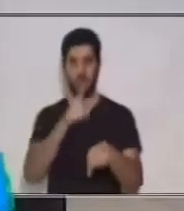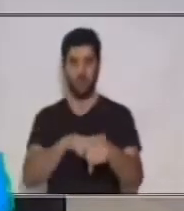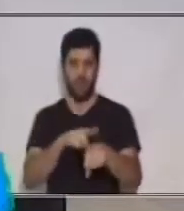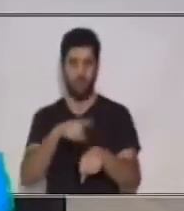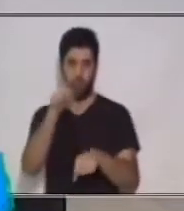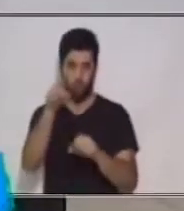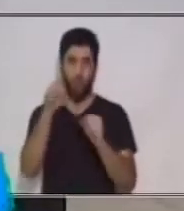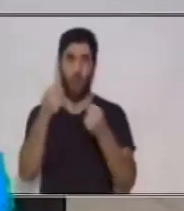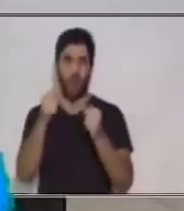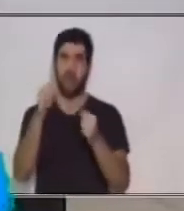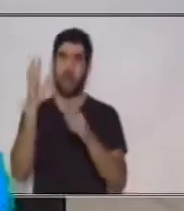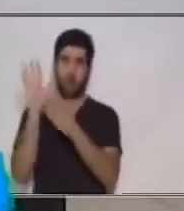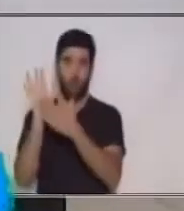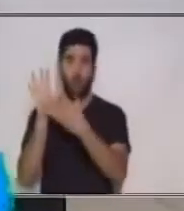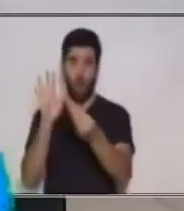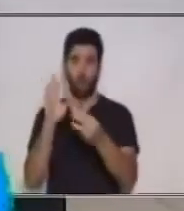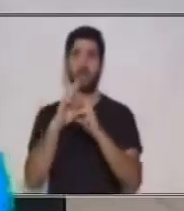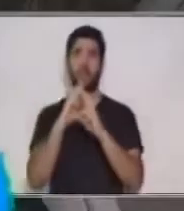acuerdo?